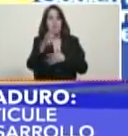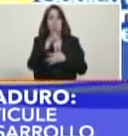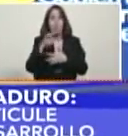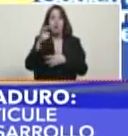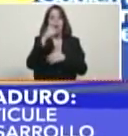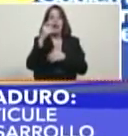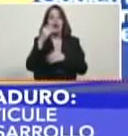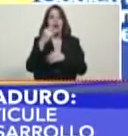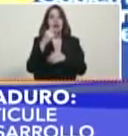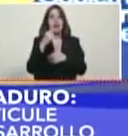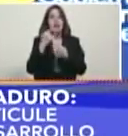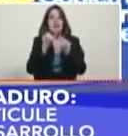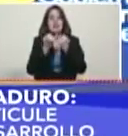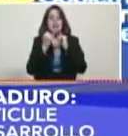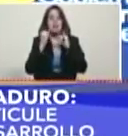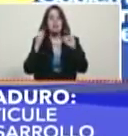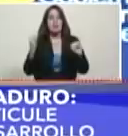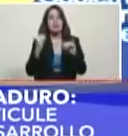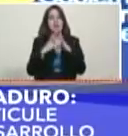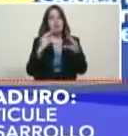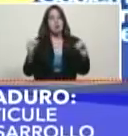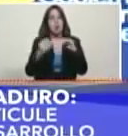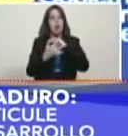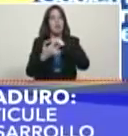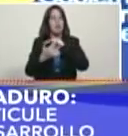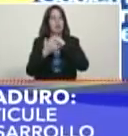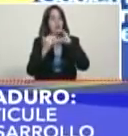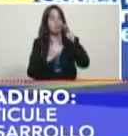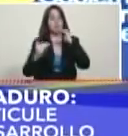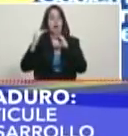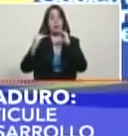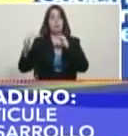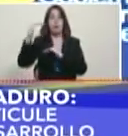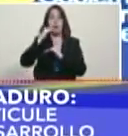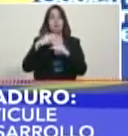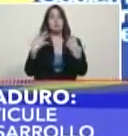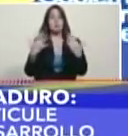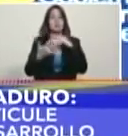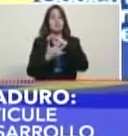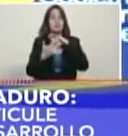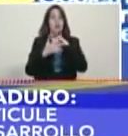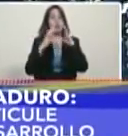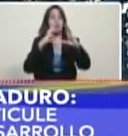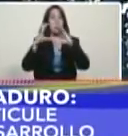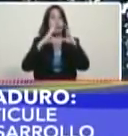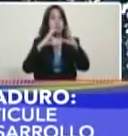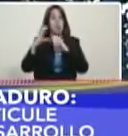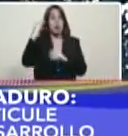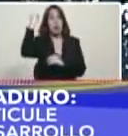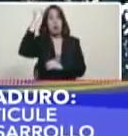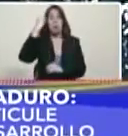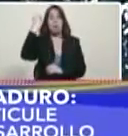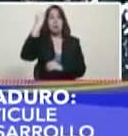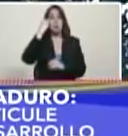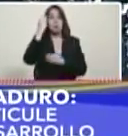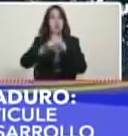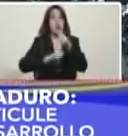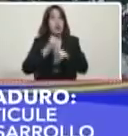independencia en todo el sector de alta tecnología de las telecomunicaciones, pensar y actuar.